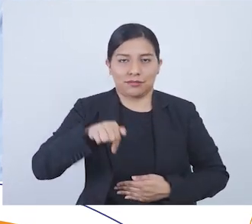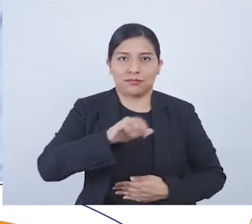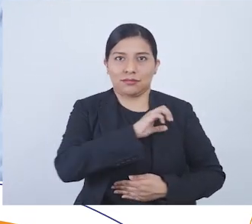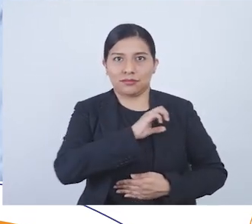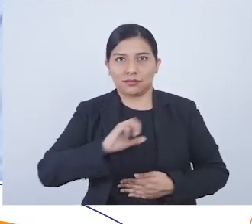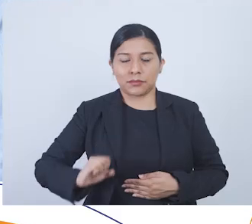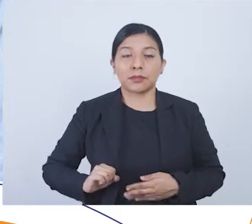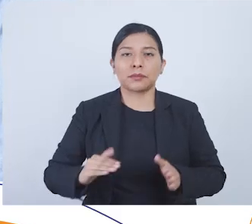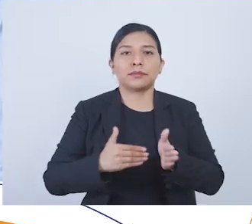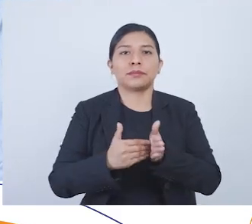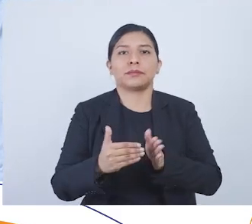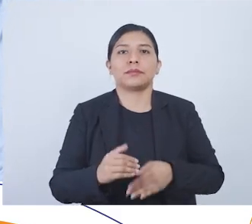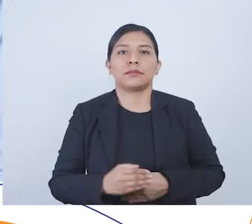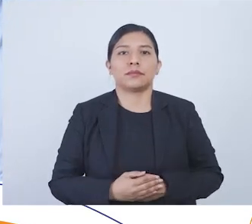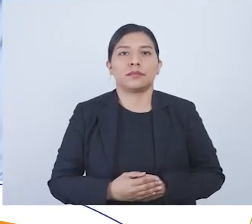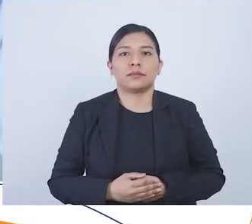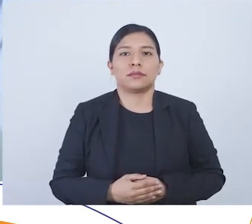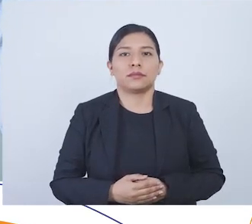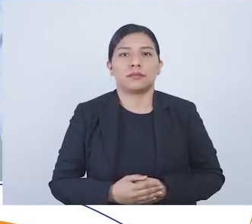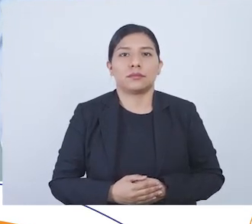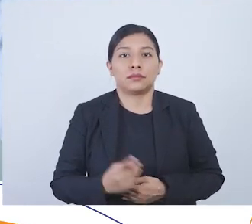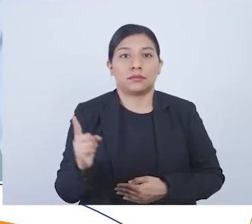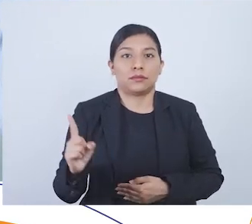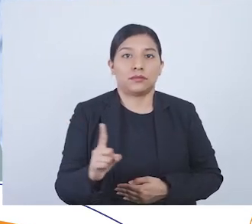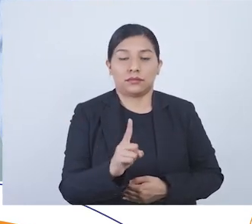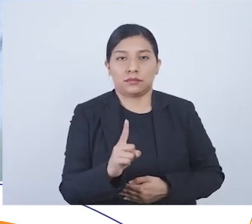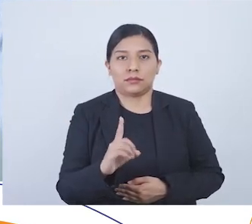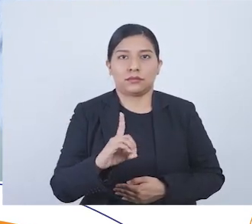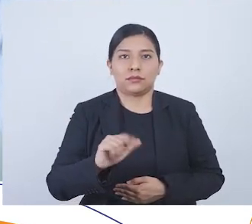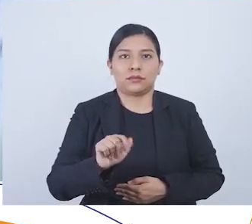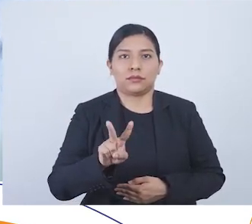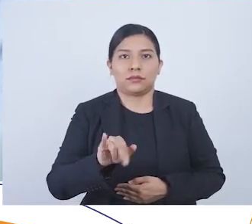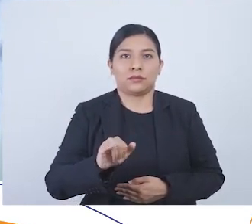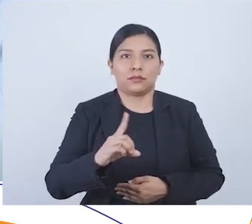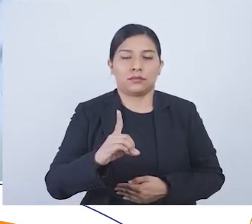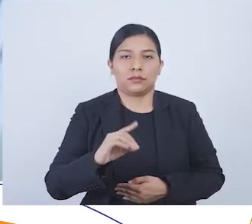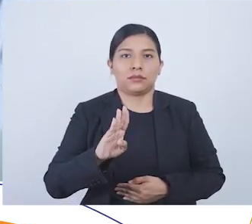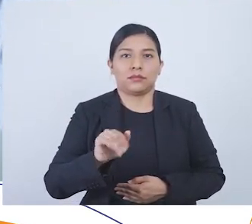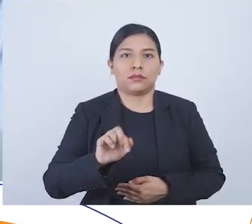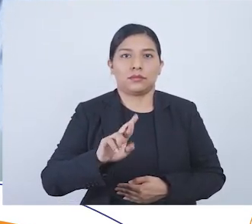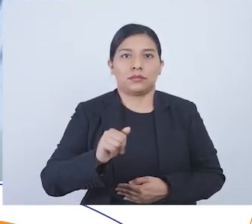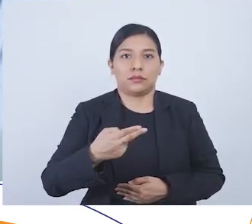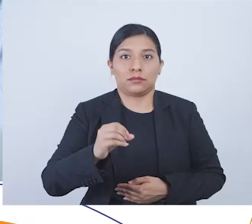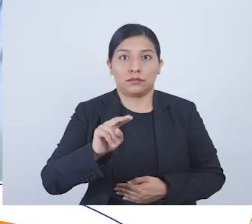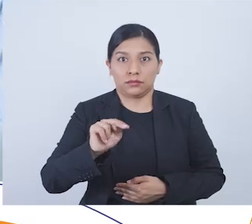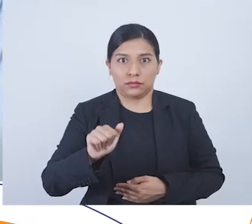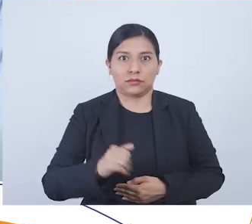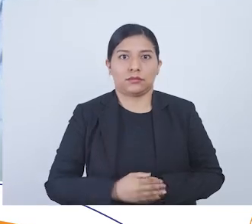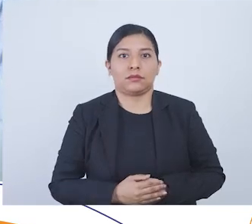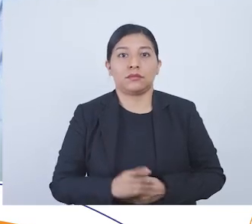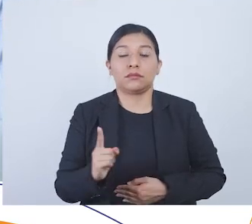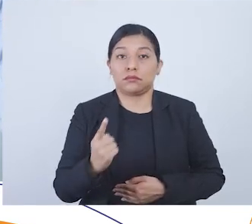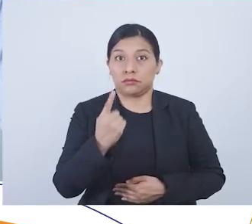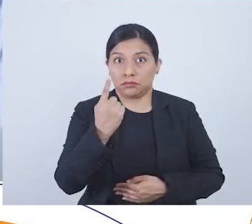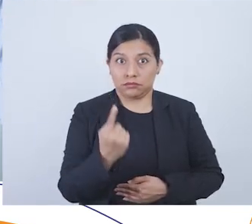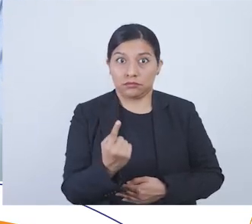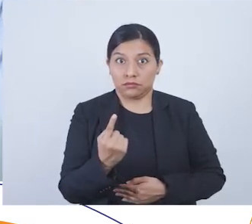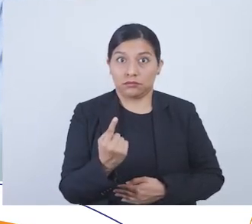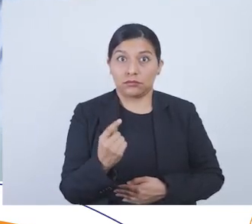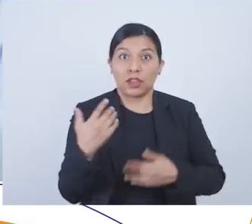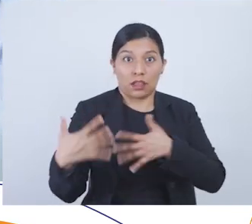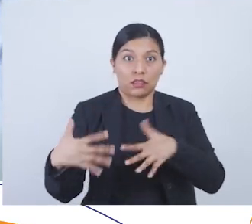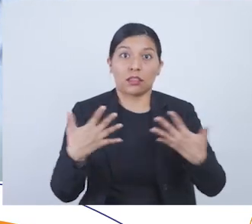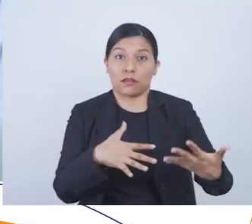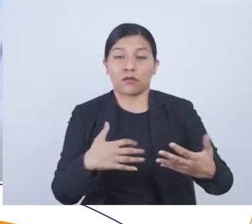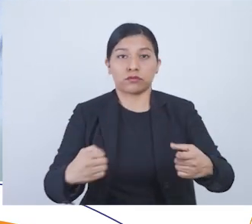tenemos al licenciado David Barahona, pero antes diría, el hombre es completo solamente cuando hace actividades